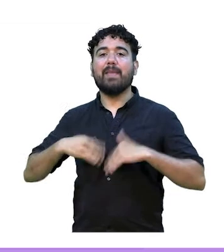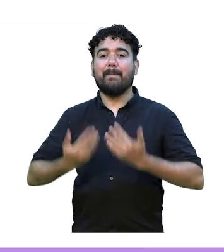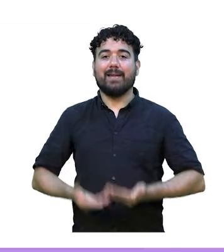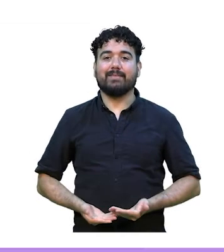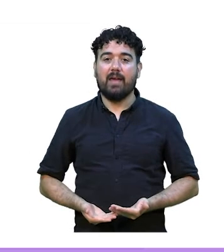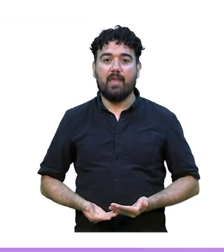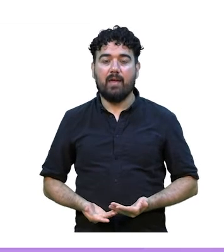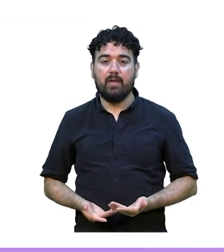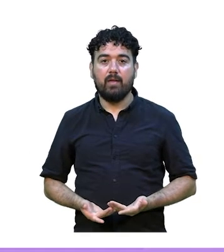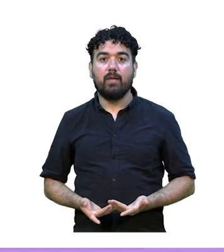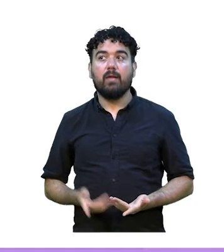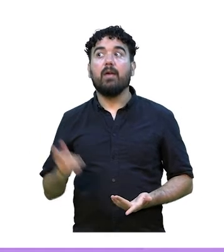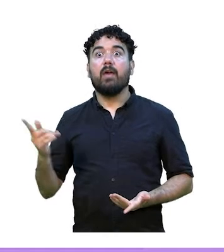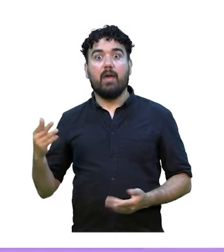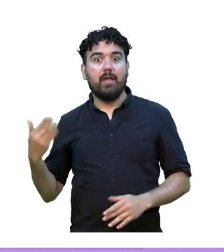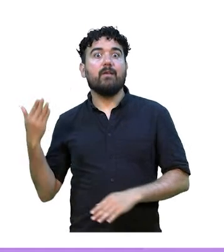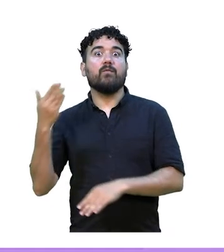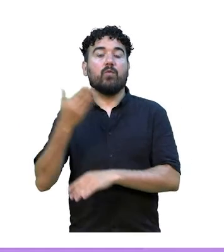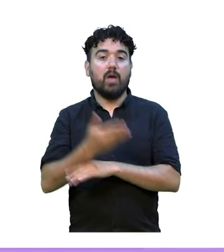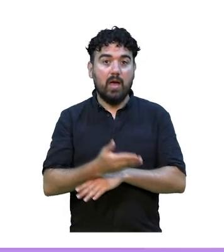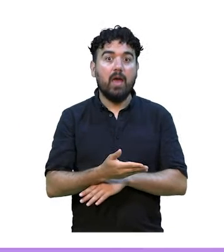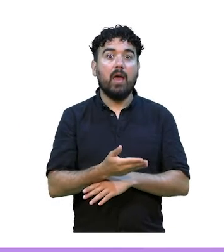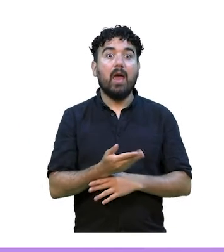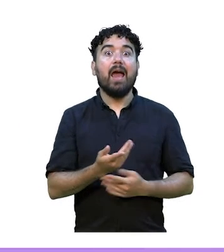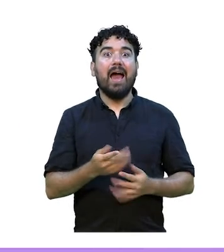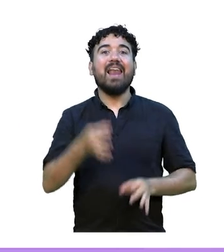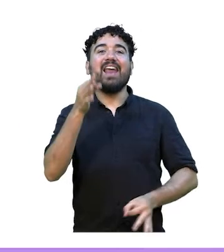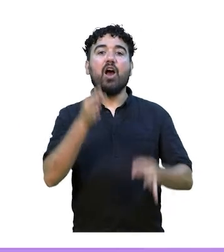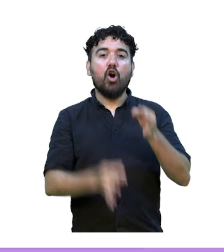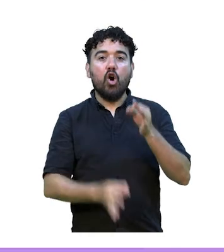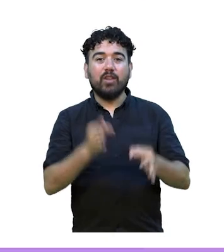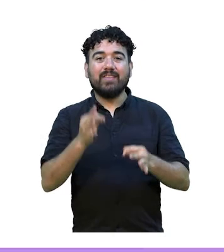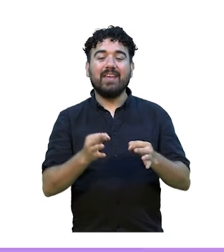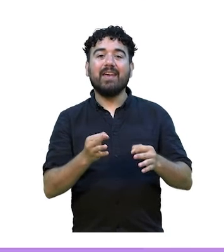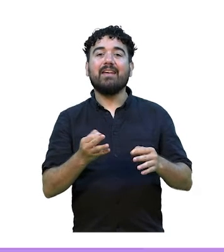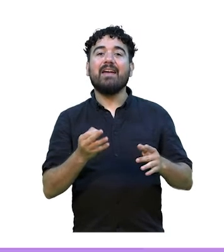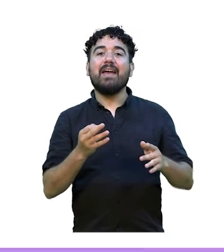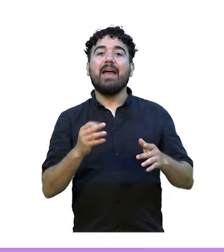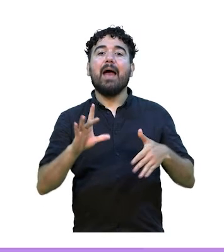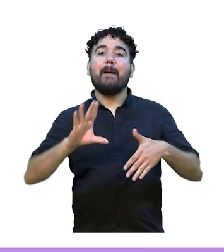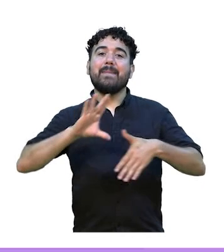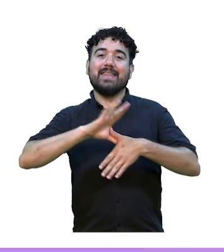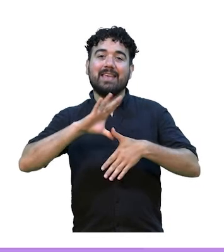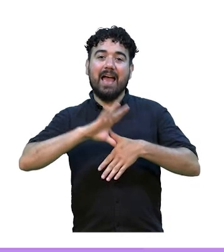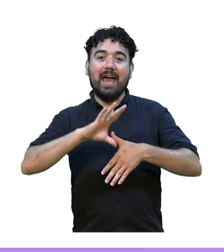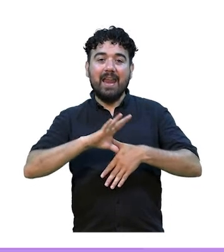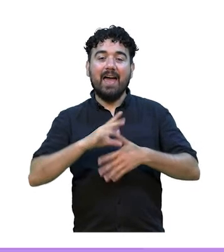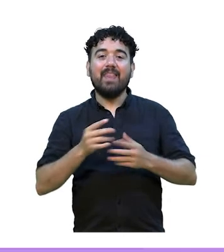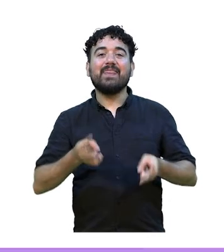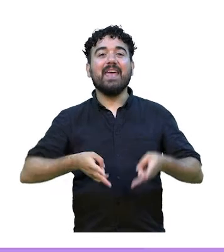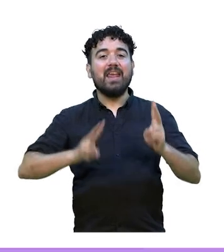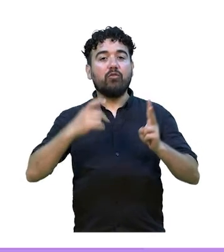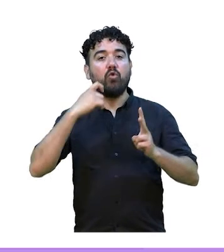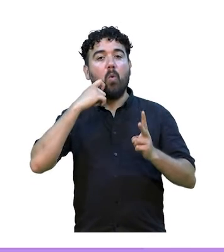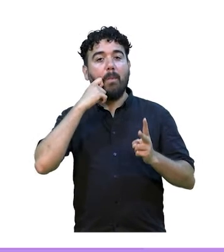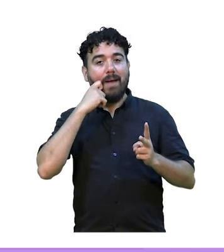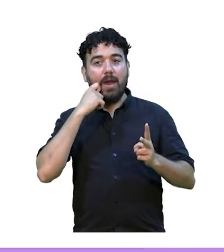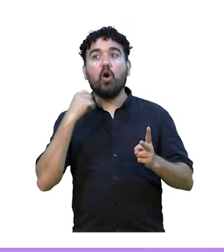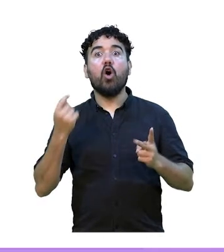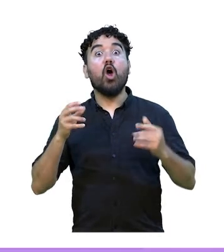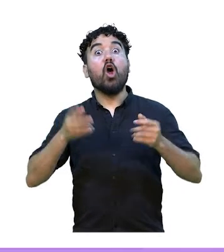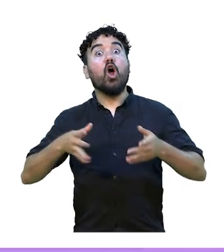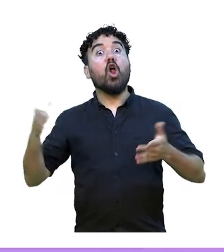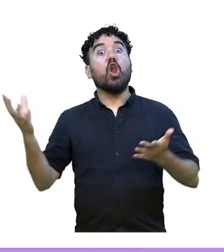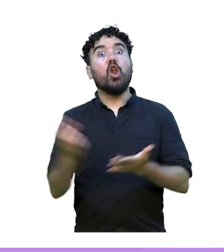por ser adolescente embarazada. Entonces fue a la Comisión Corte Interamericana de Derechos Humanos y logró, digamos,